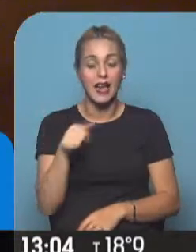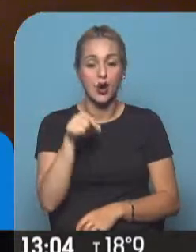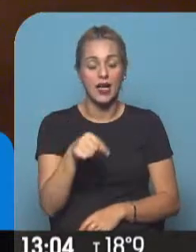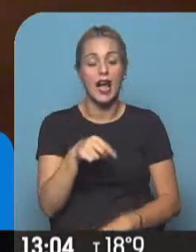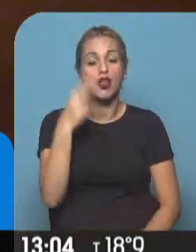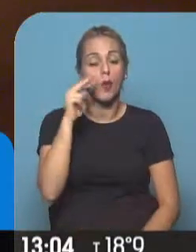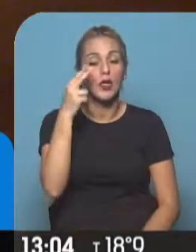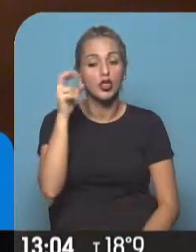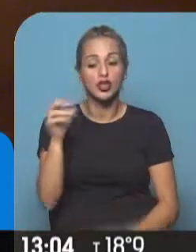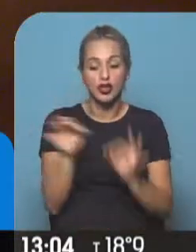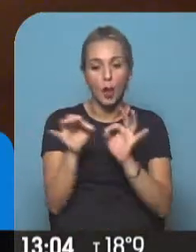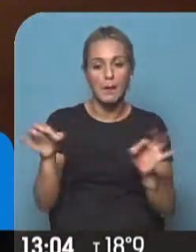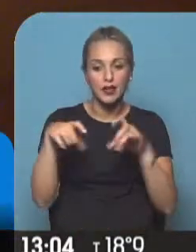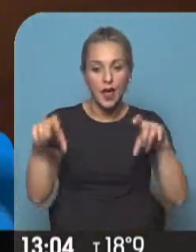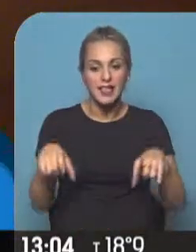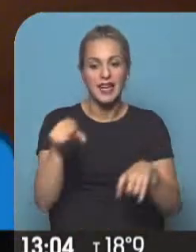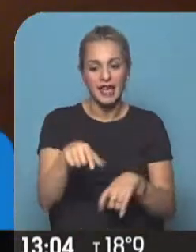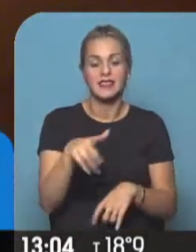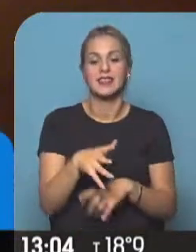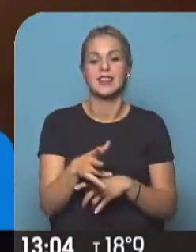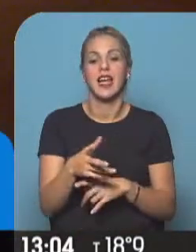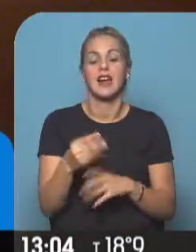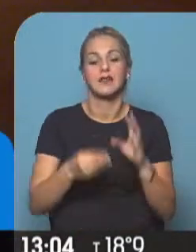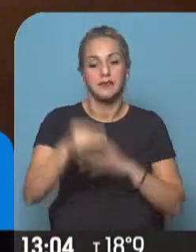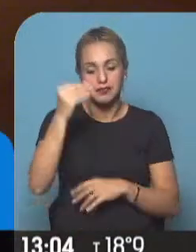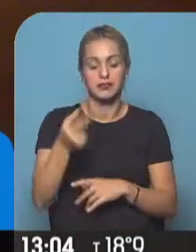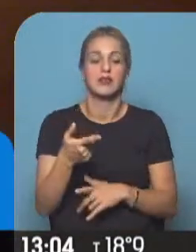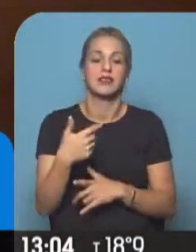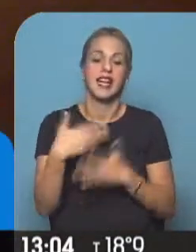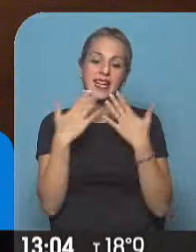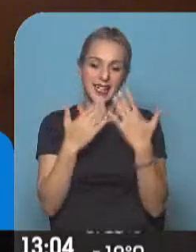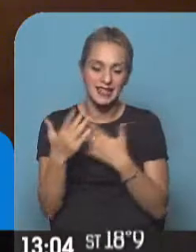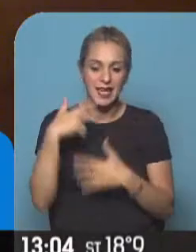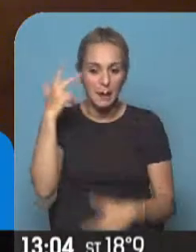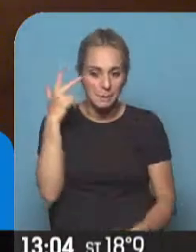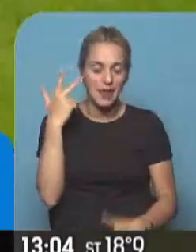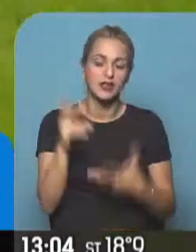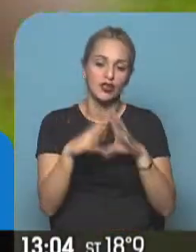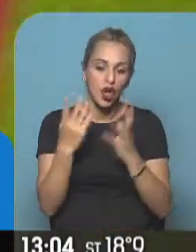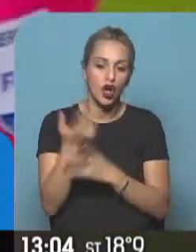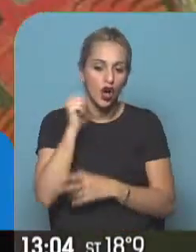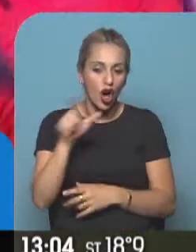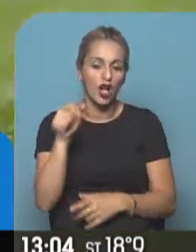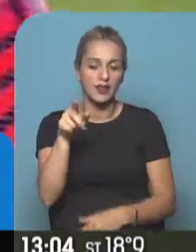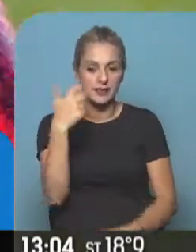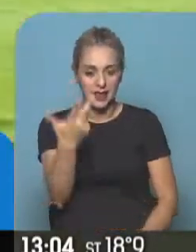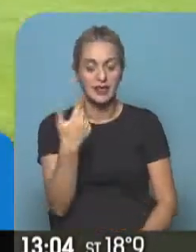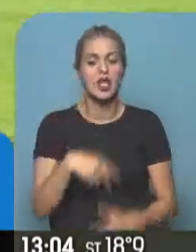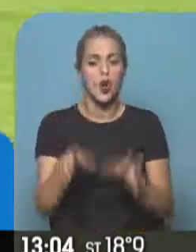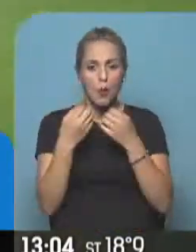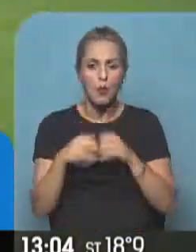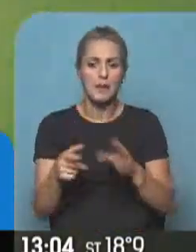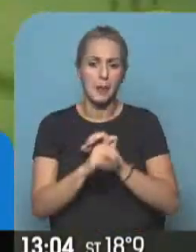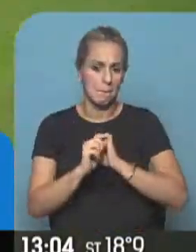2.800 metros de Quito para meterse de la mano de Messi, que anotó 3 goles en Rusia 2018. La noche en Quito empezó de la